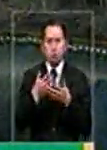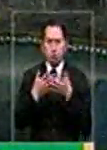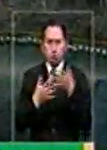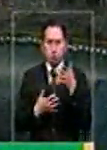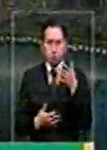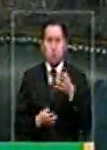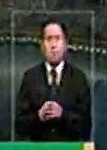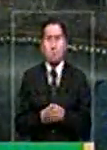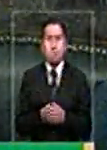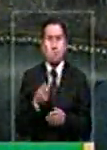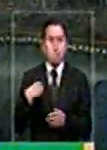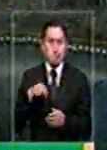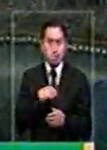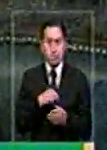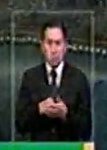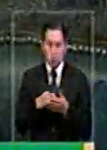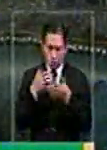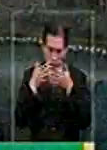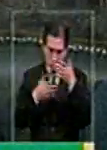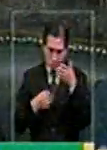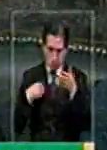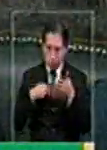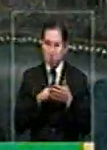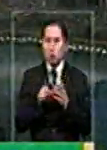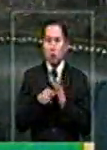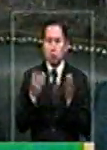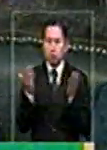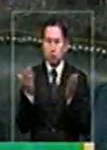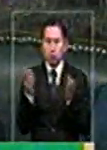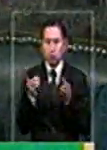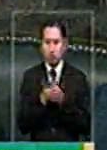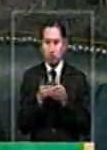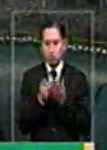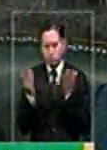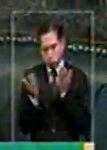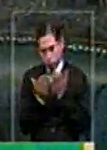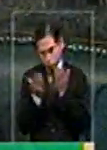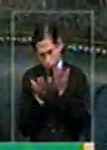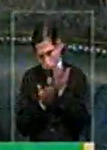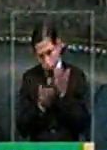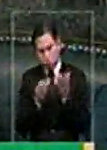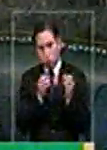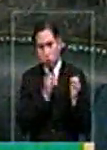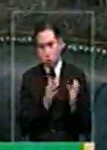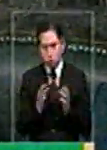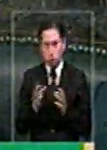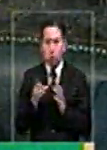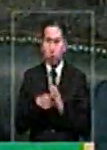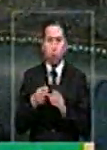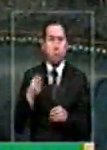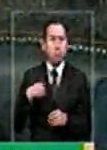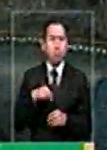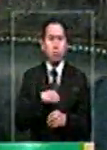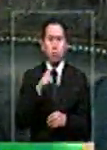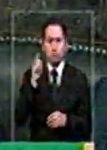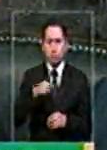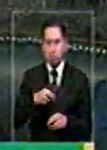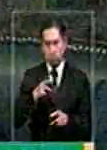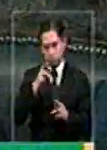que nosotros vamos a ir compaginando, porque siempre tenemos que actuar